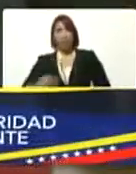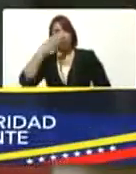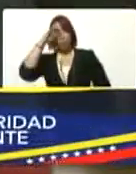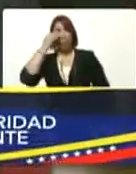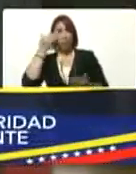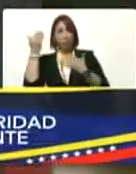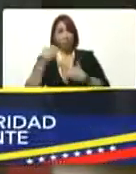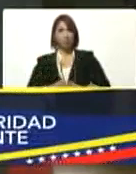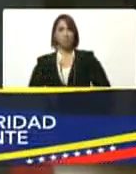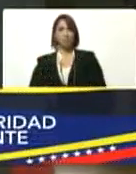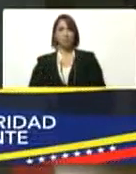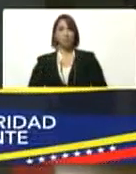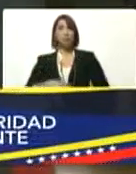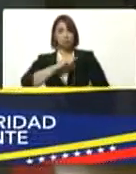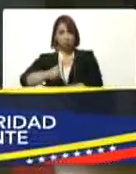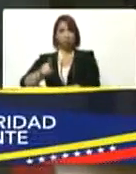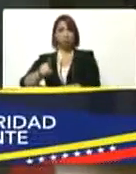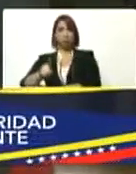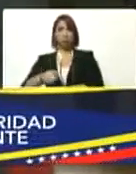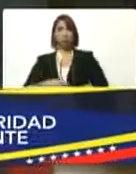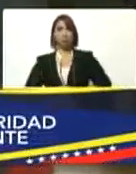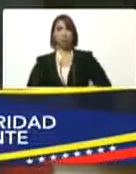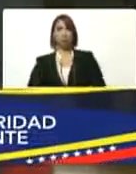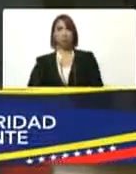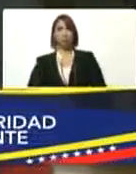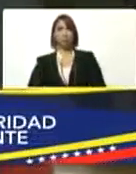Marrero, es el mandato